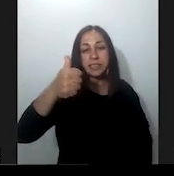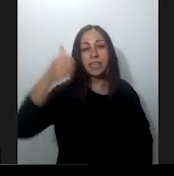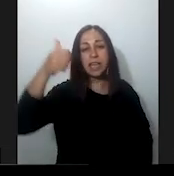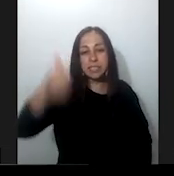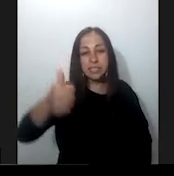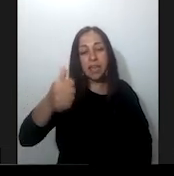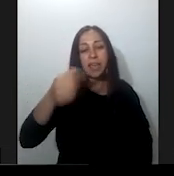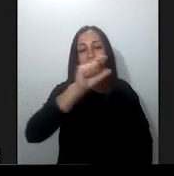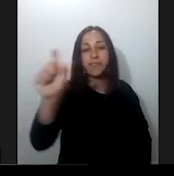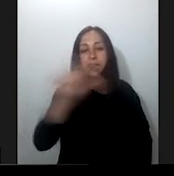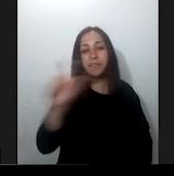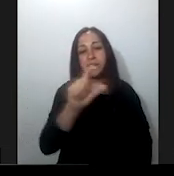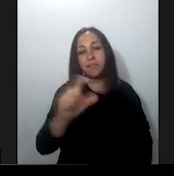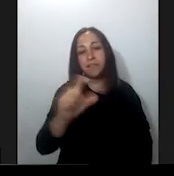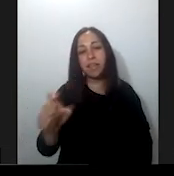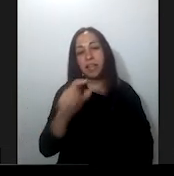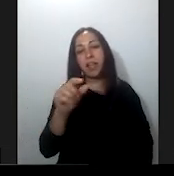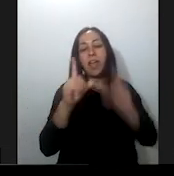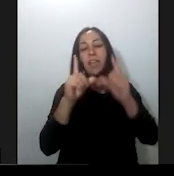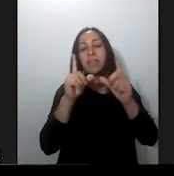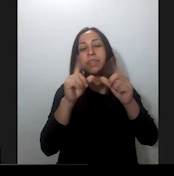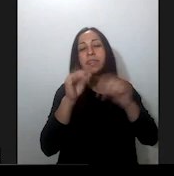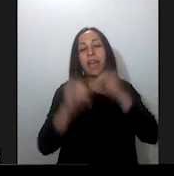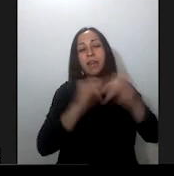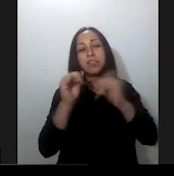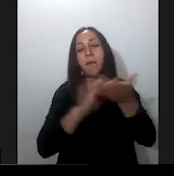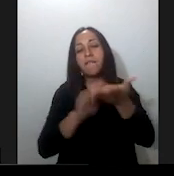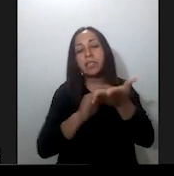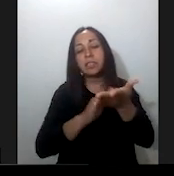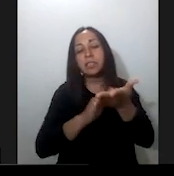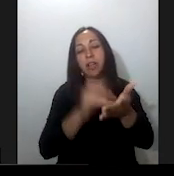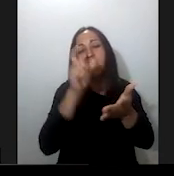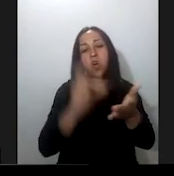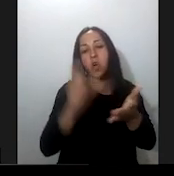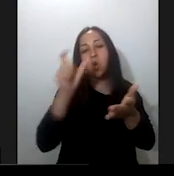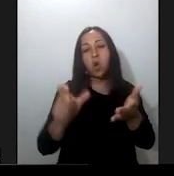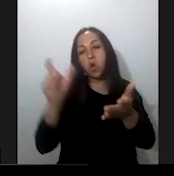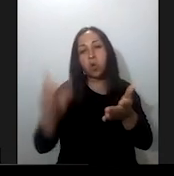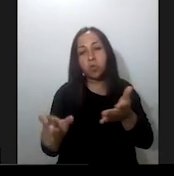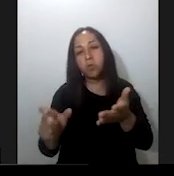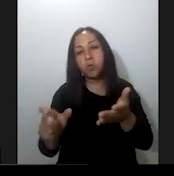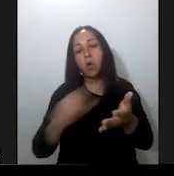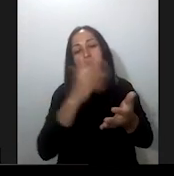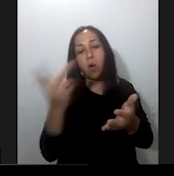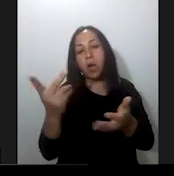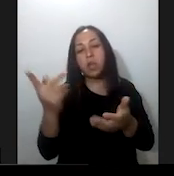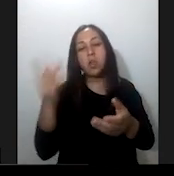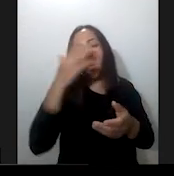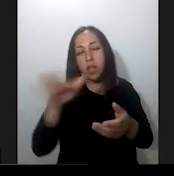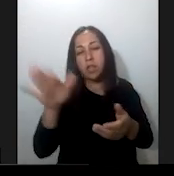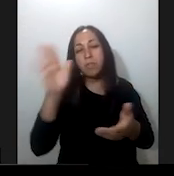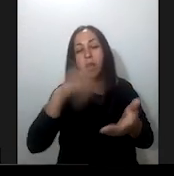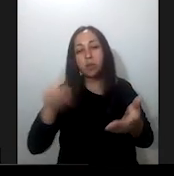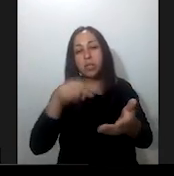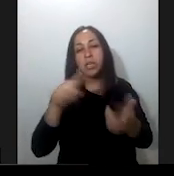606 filas y tenemos un overview de una descripción básica de la data, ¿no? Cuántas columnas tenemos,